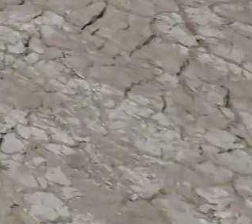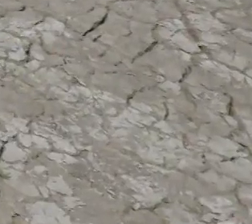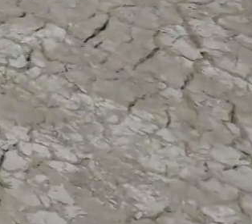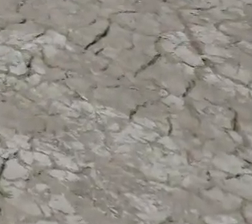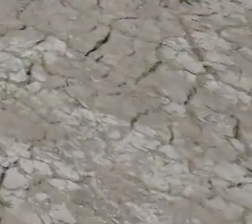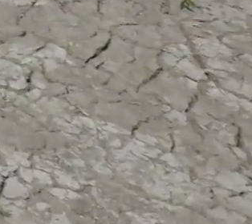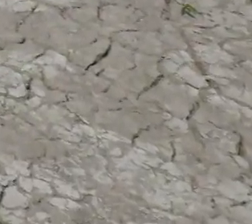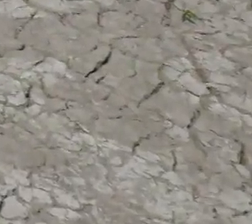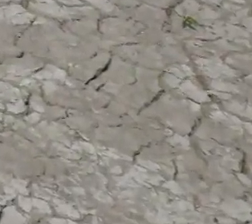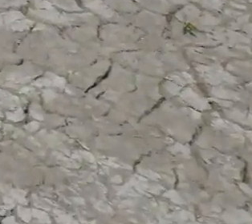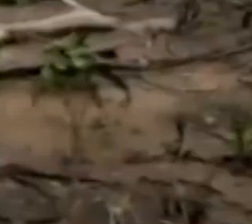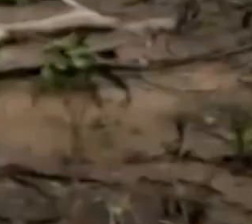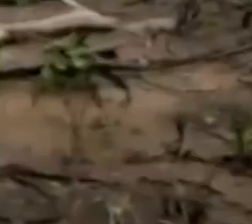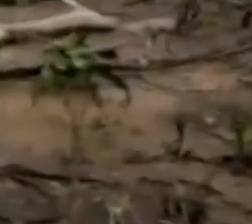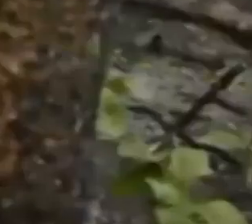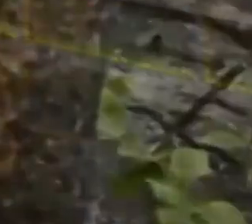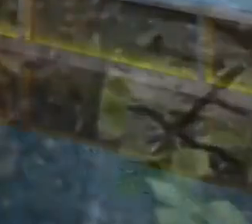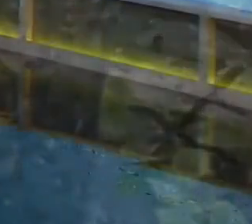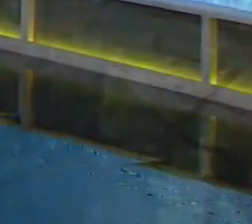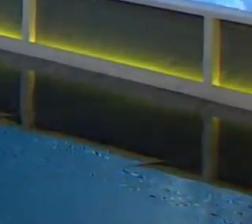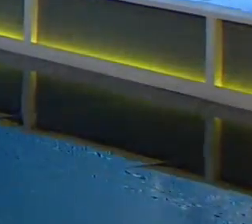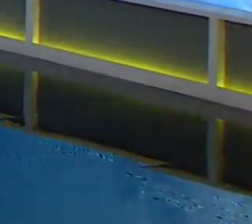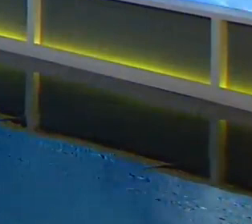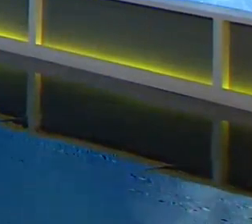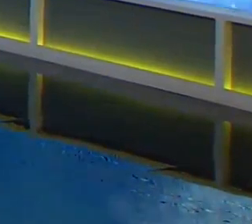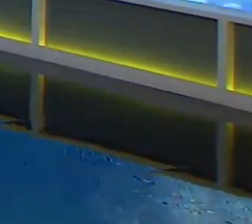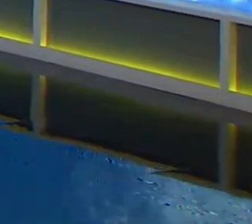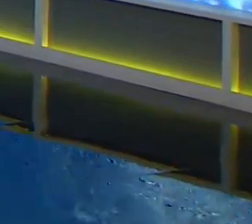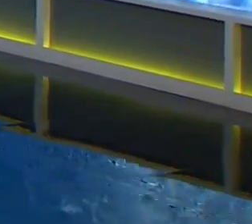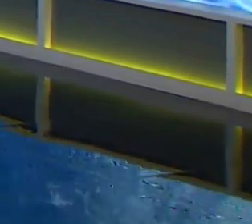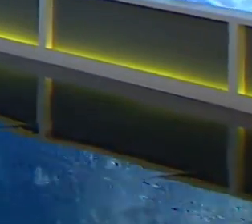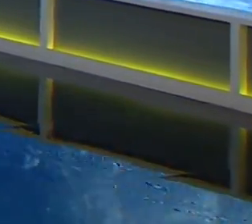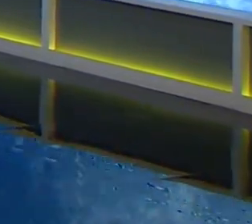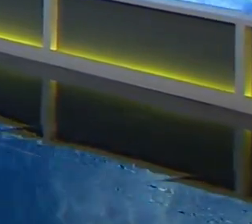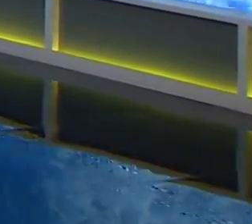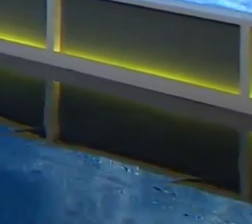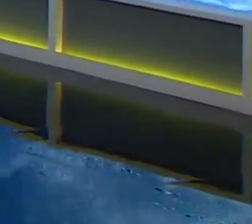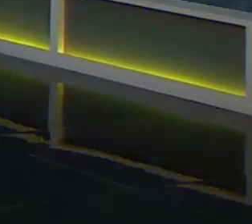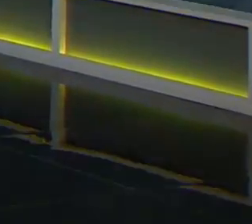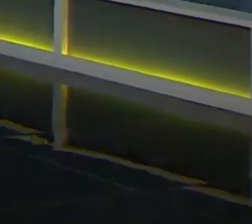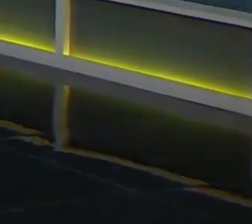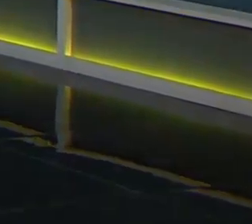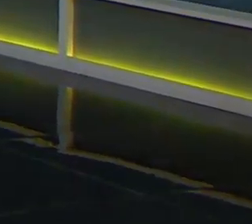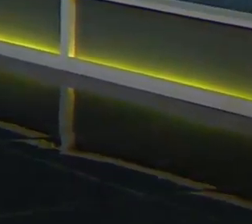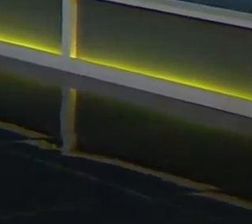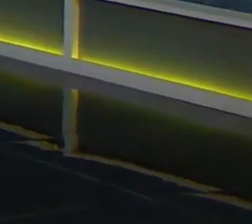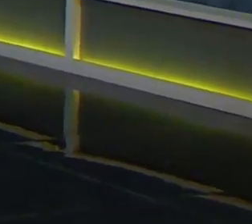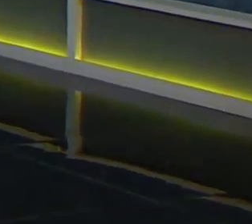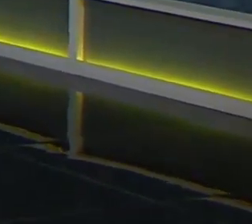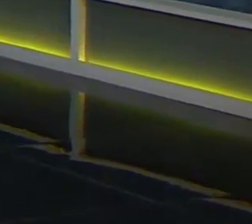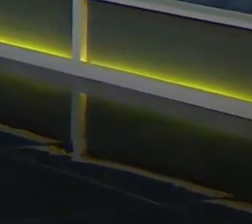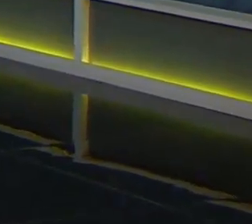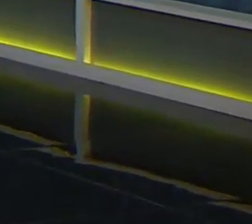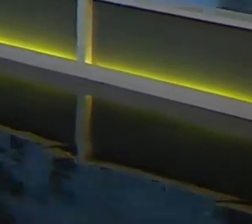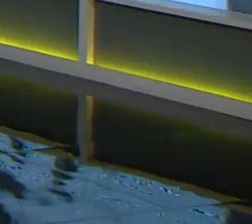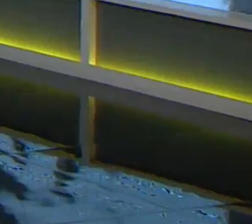Como acabamos de ver, el cambio climático nos preocupa. Coincidimos en que es uno de los desafíos más urgentes